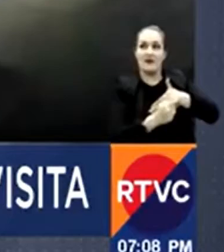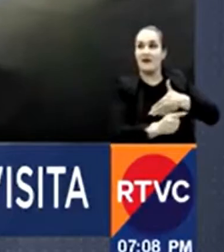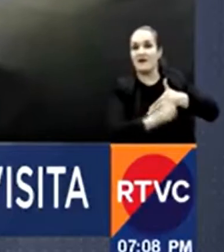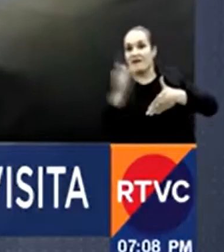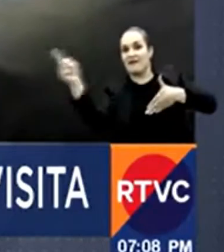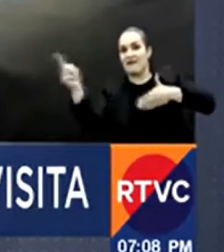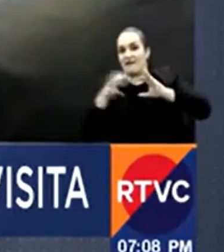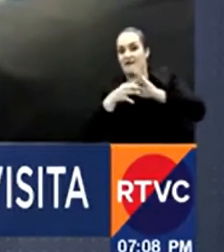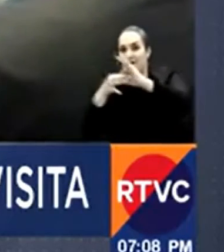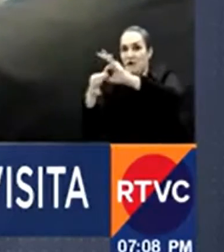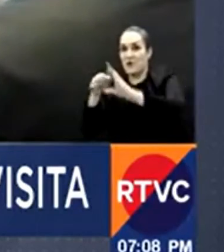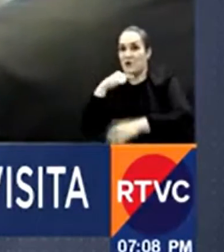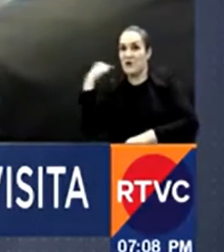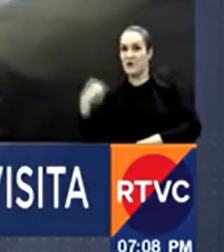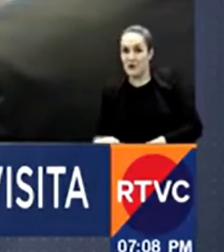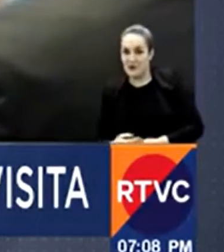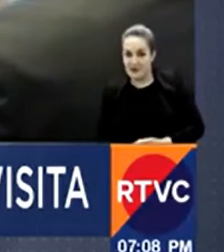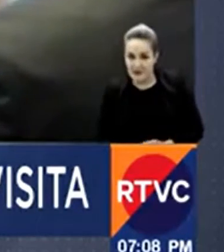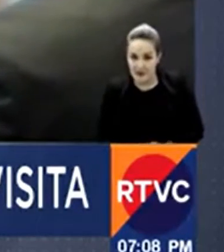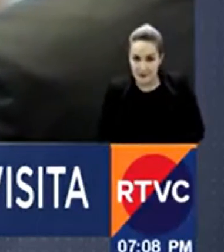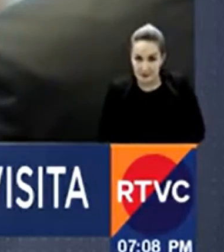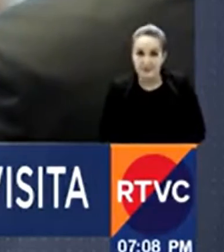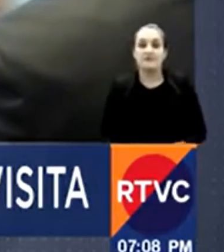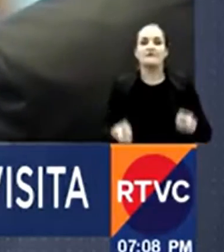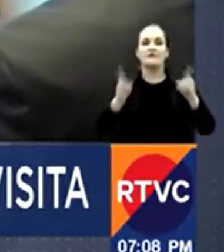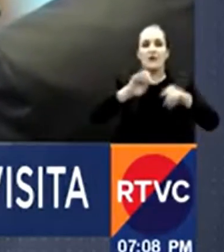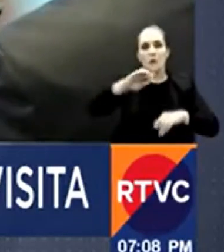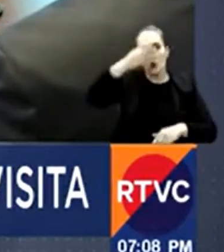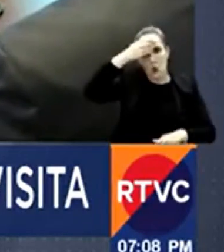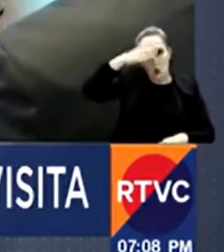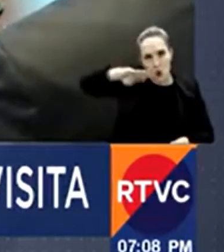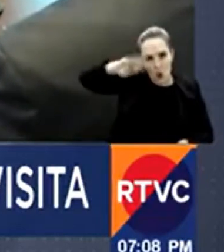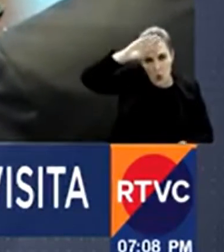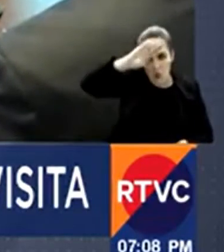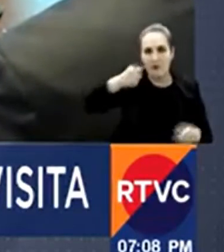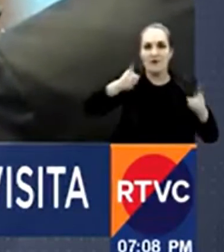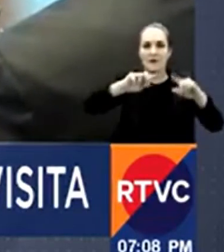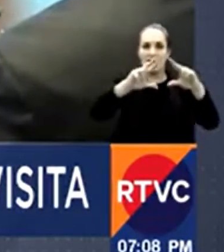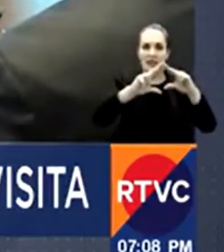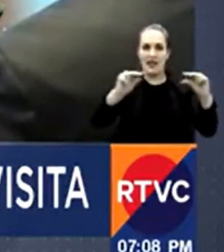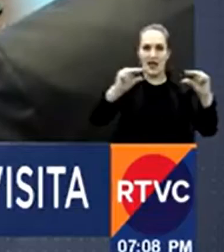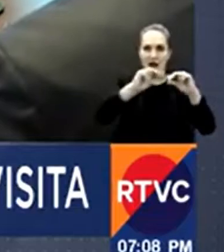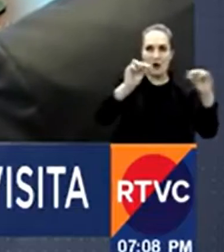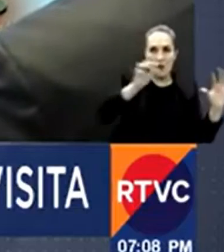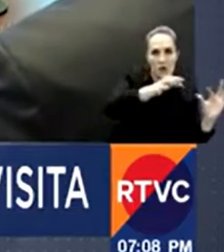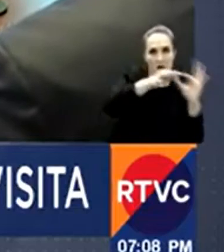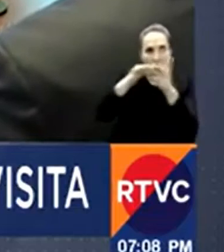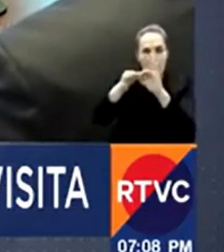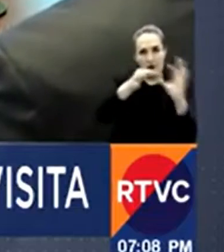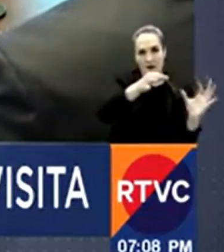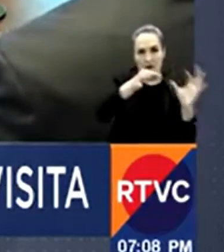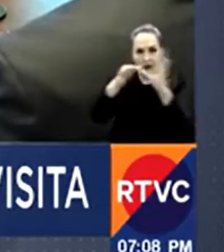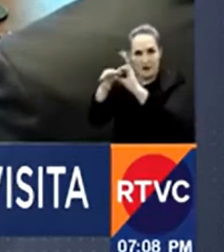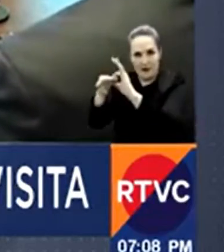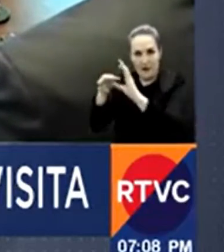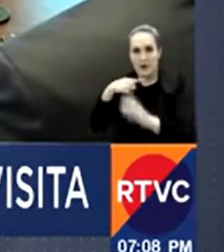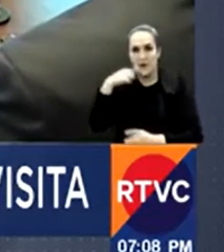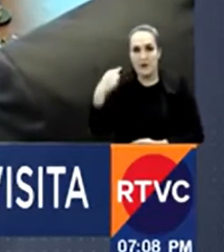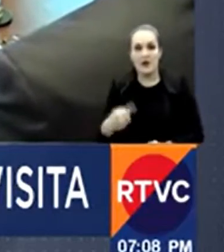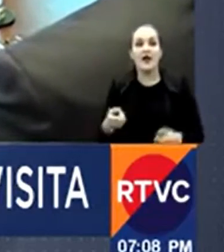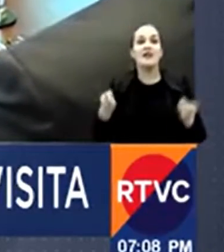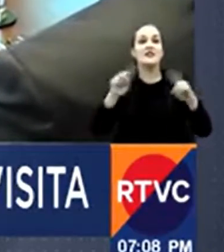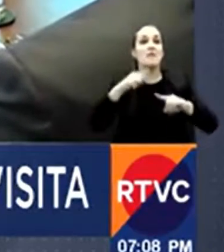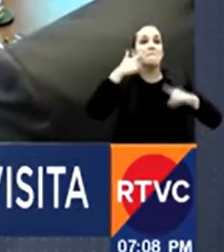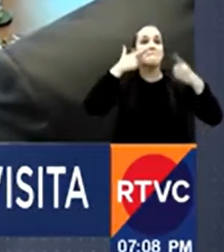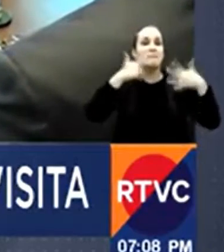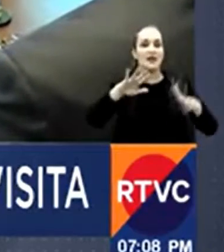también por la relación que tienen Cuba y Nicaragua y ahora parece también que